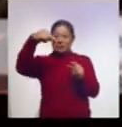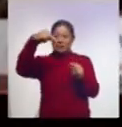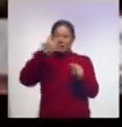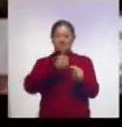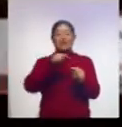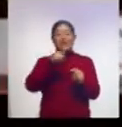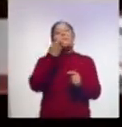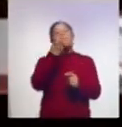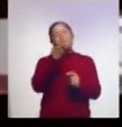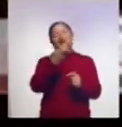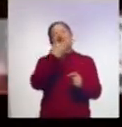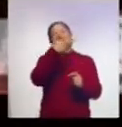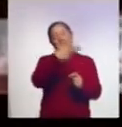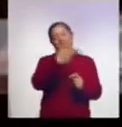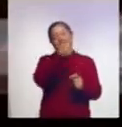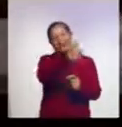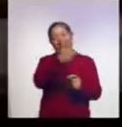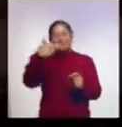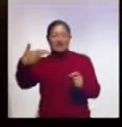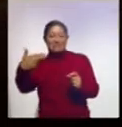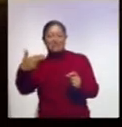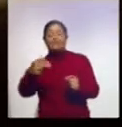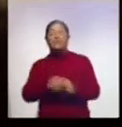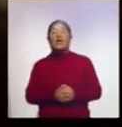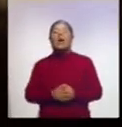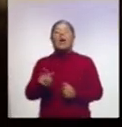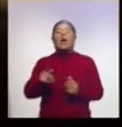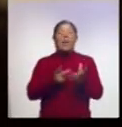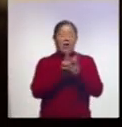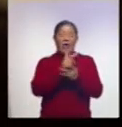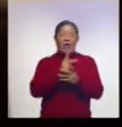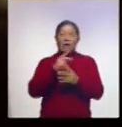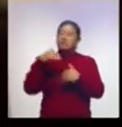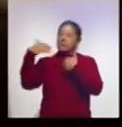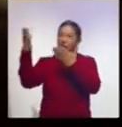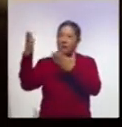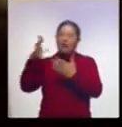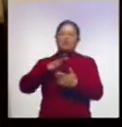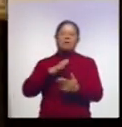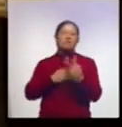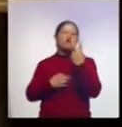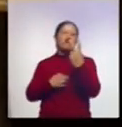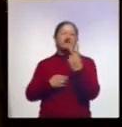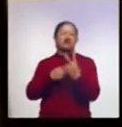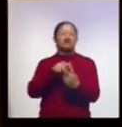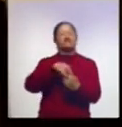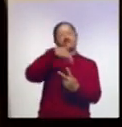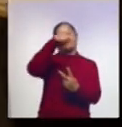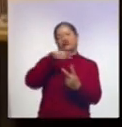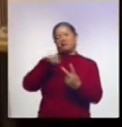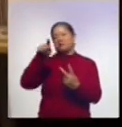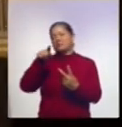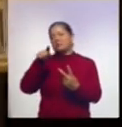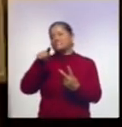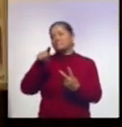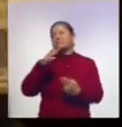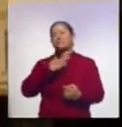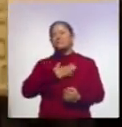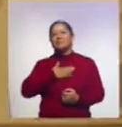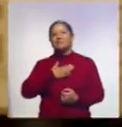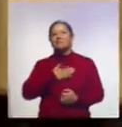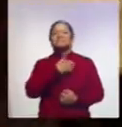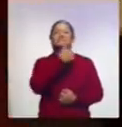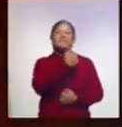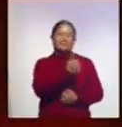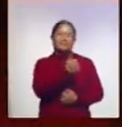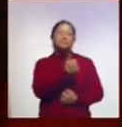6H, a diferencia de las cebadas importadas que vienen en dos hileras. Dos hileras y nosotros somos 6H por